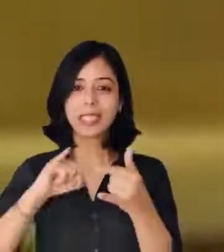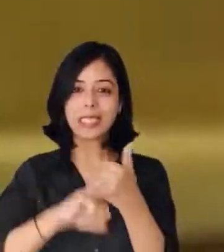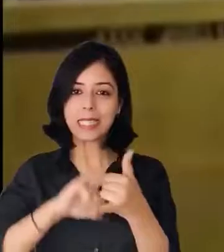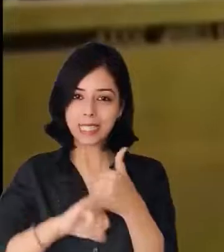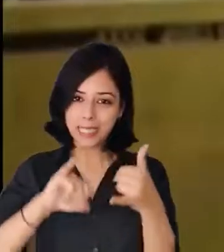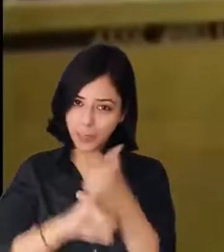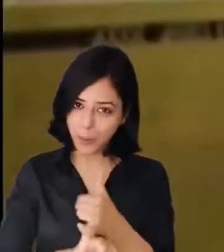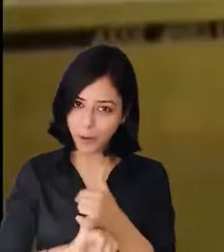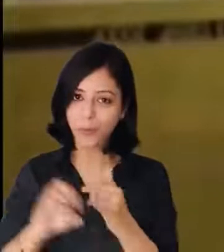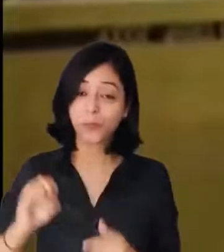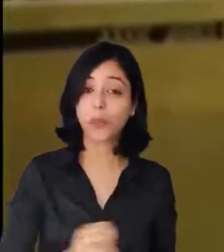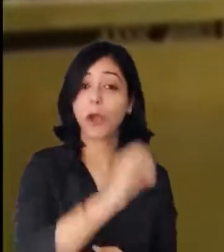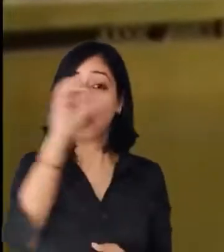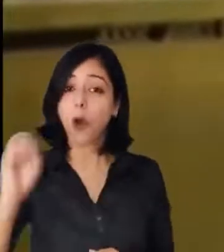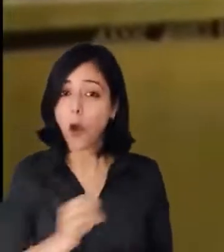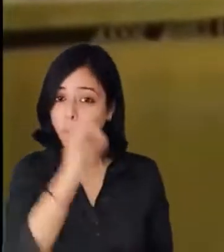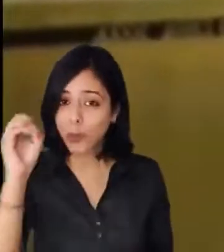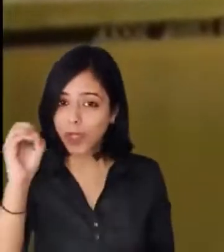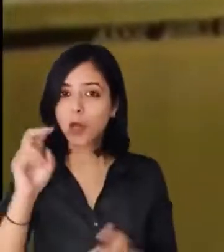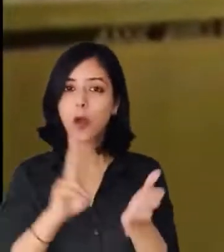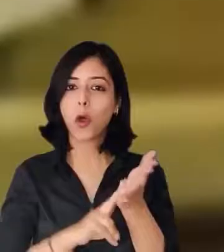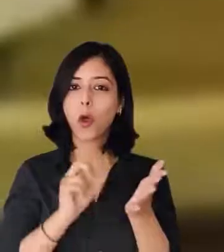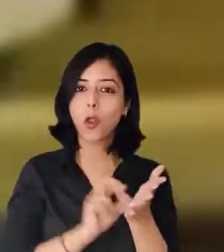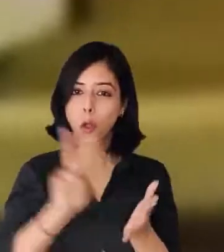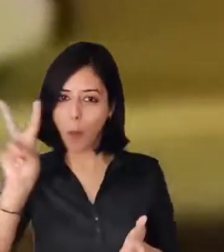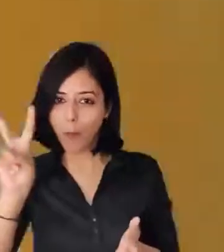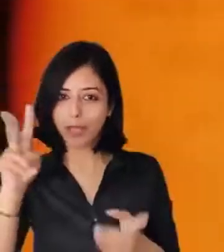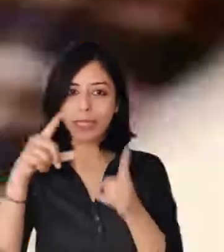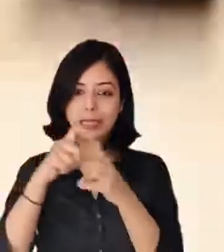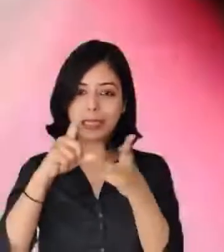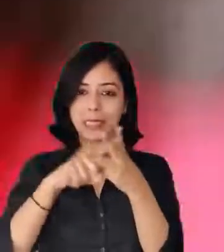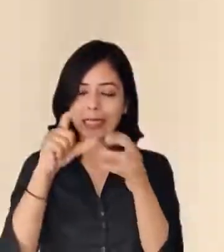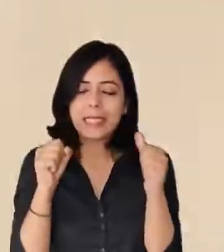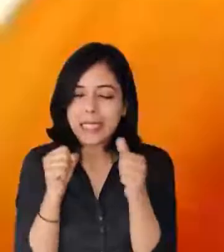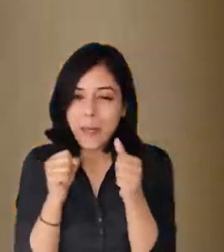integridad moral o amor por nadie que no sea usted.